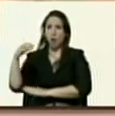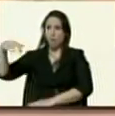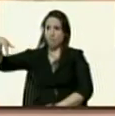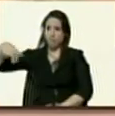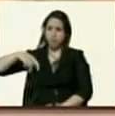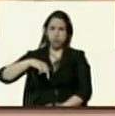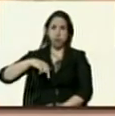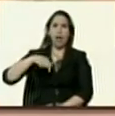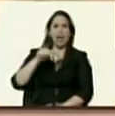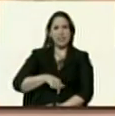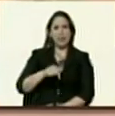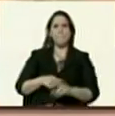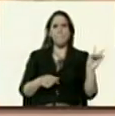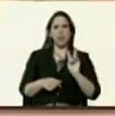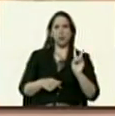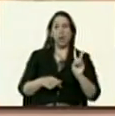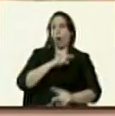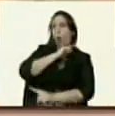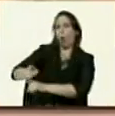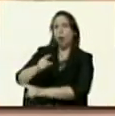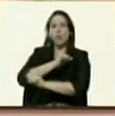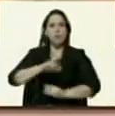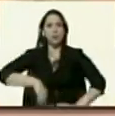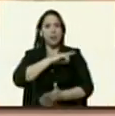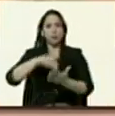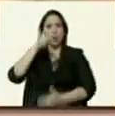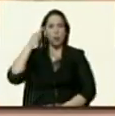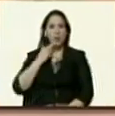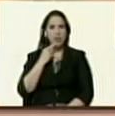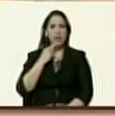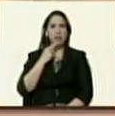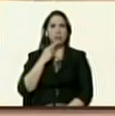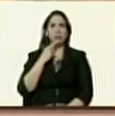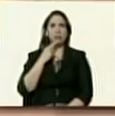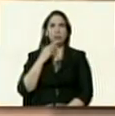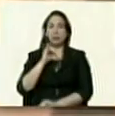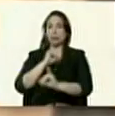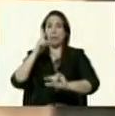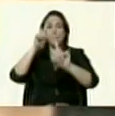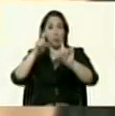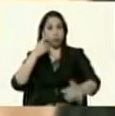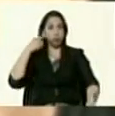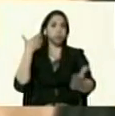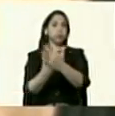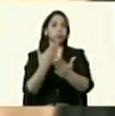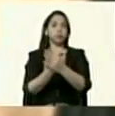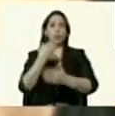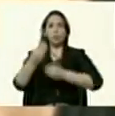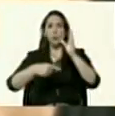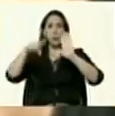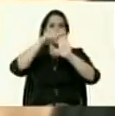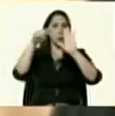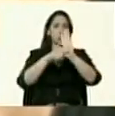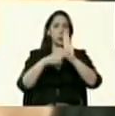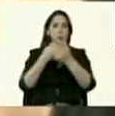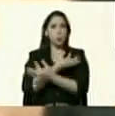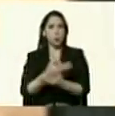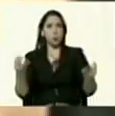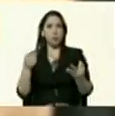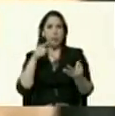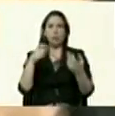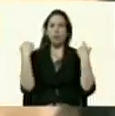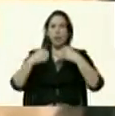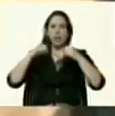venezolano. Es una orden que he dado a la Fuerza Armada Nacional Bolivariana y se ha comprobado y cumplido plenamente en estos